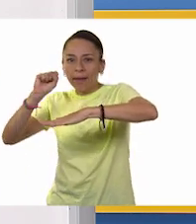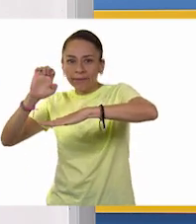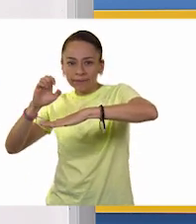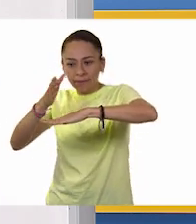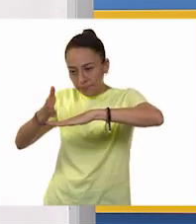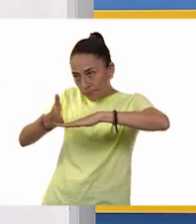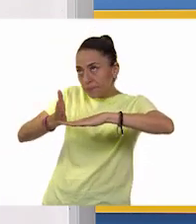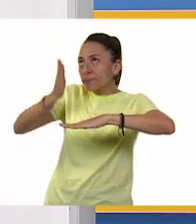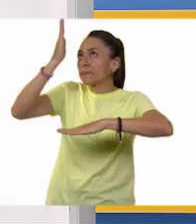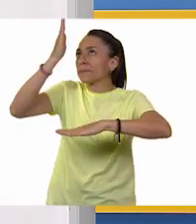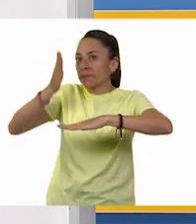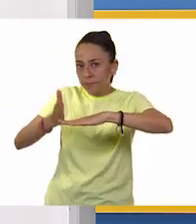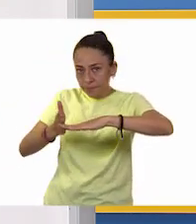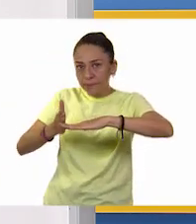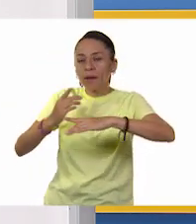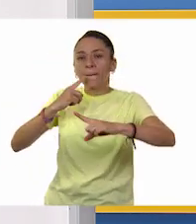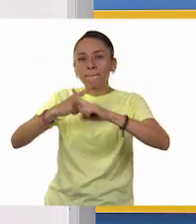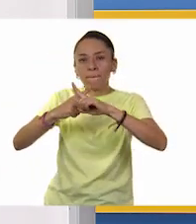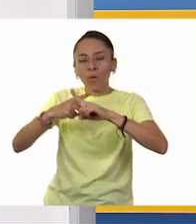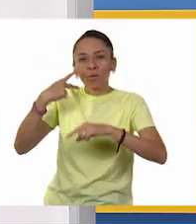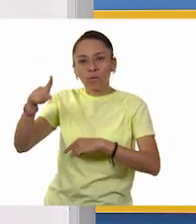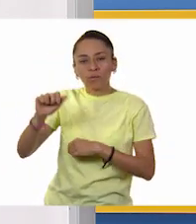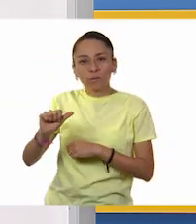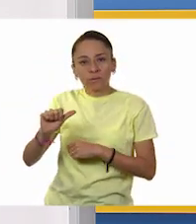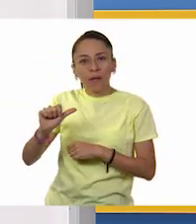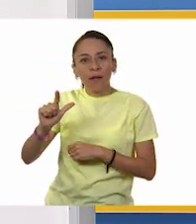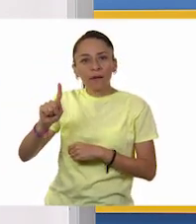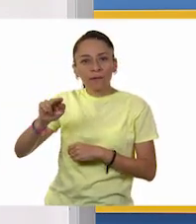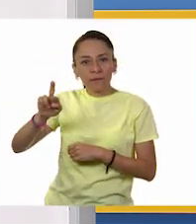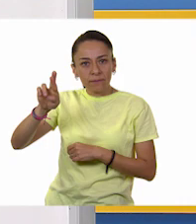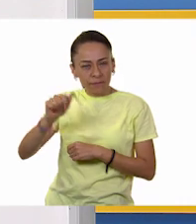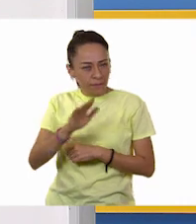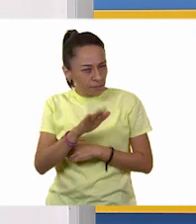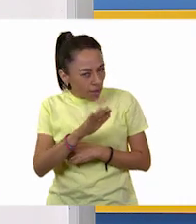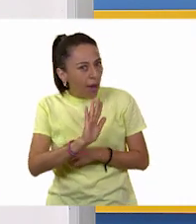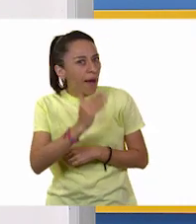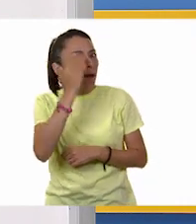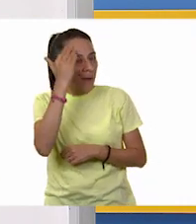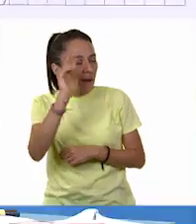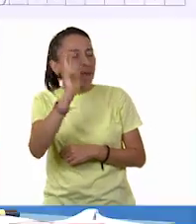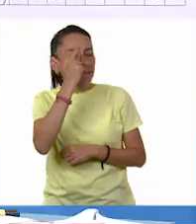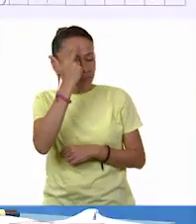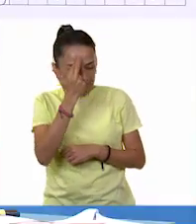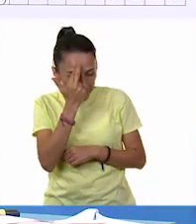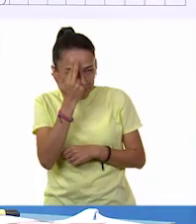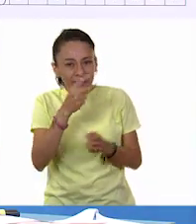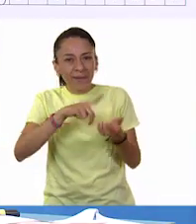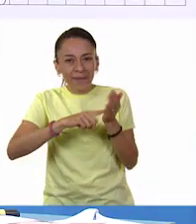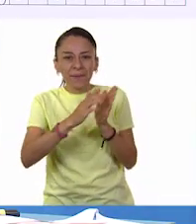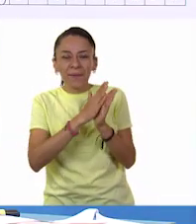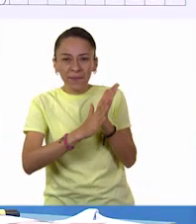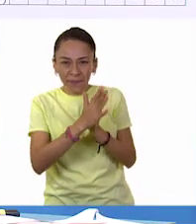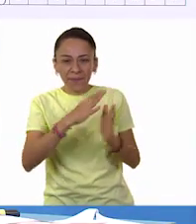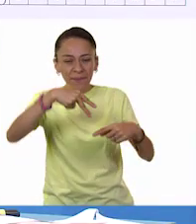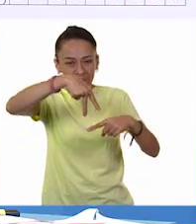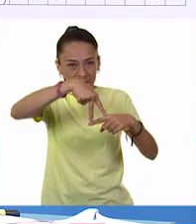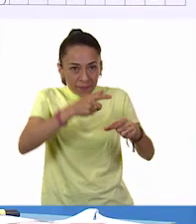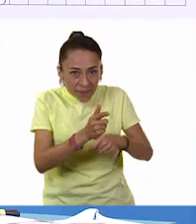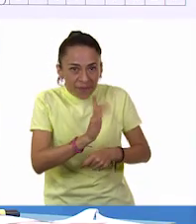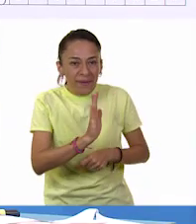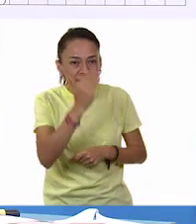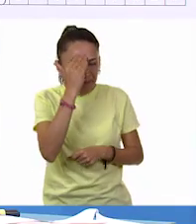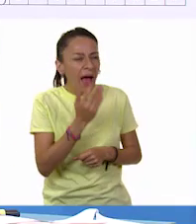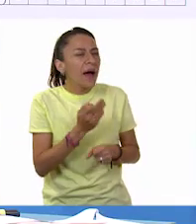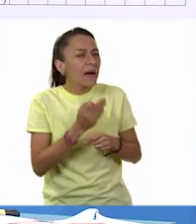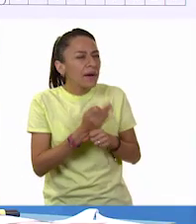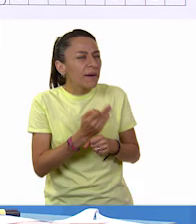de la información que se requiere para calcular el área de un triángulo. Veamos qué relaciones podemos encontrar para calcular el